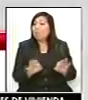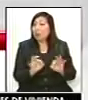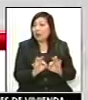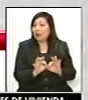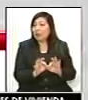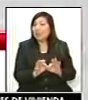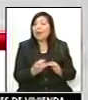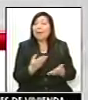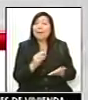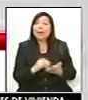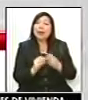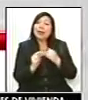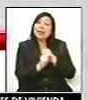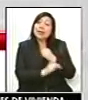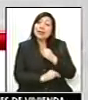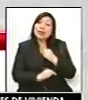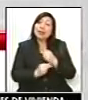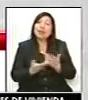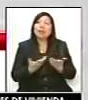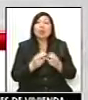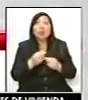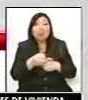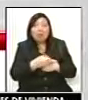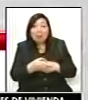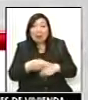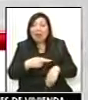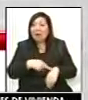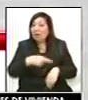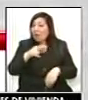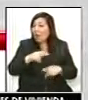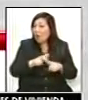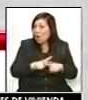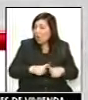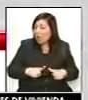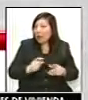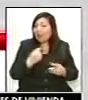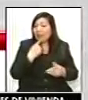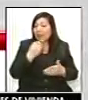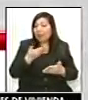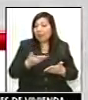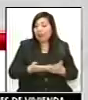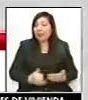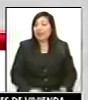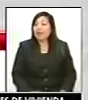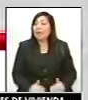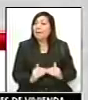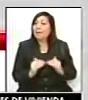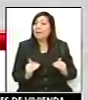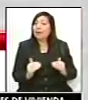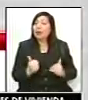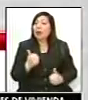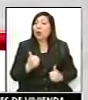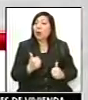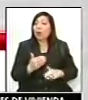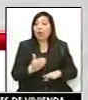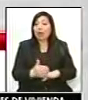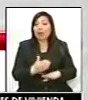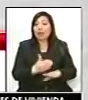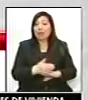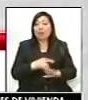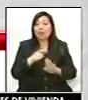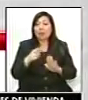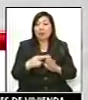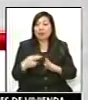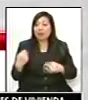las prioridades nacionales, sectoriales, regionales y locales, según sea el caso, en el marco de las cuales desarrollan los